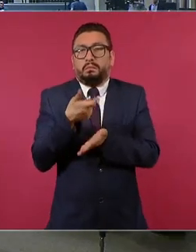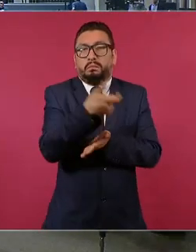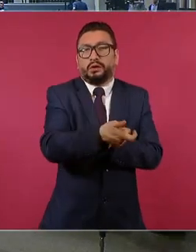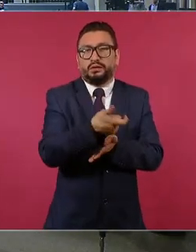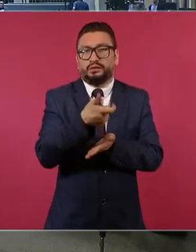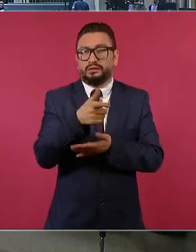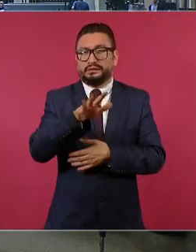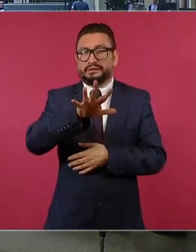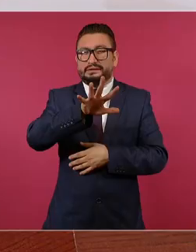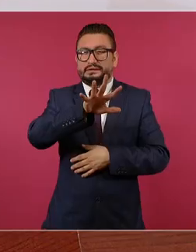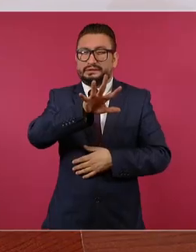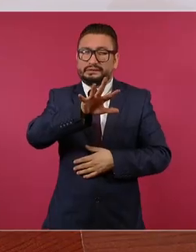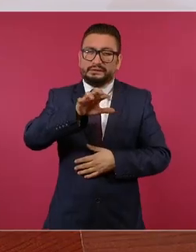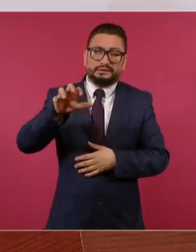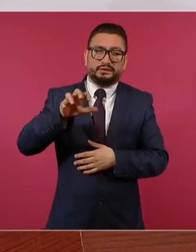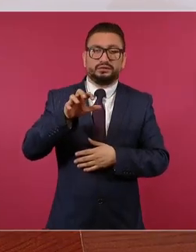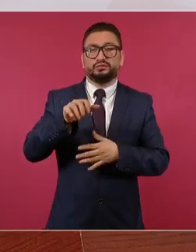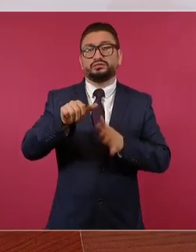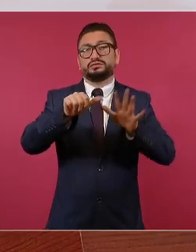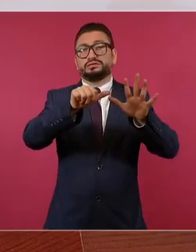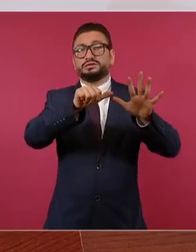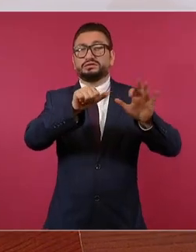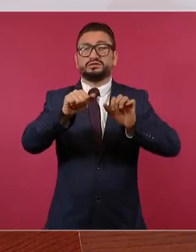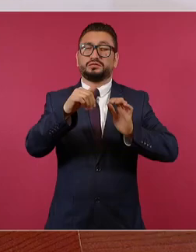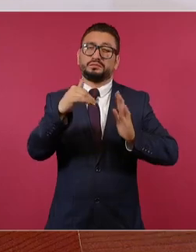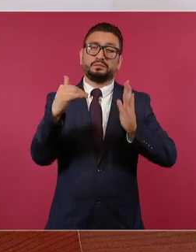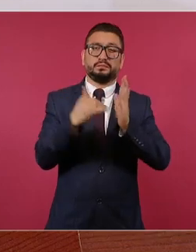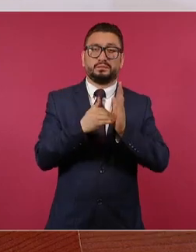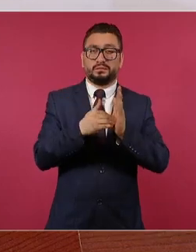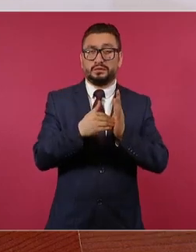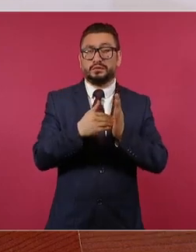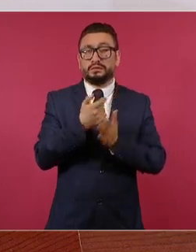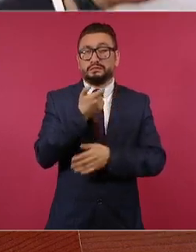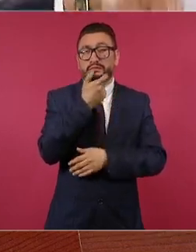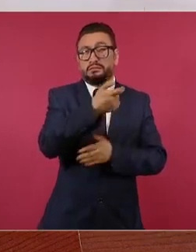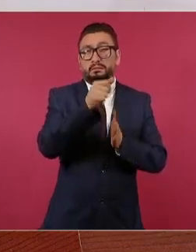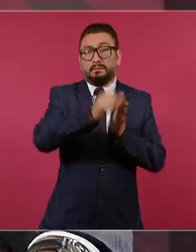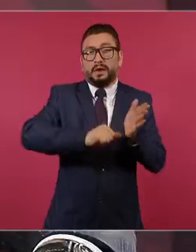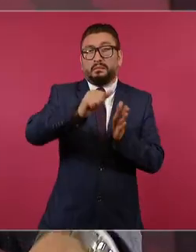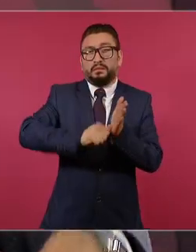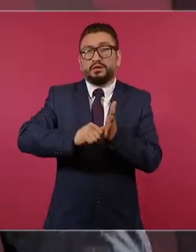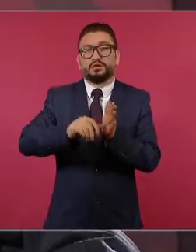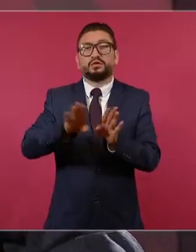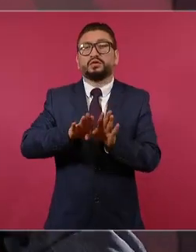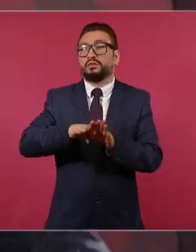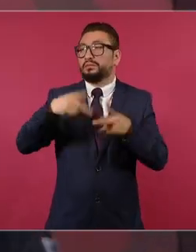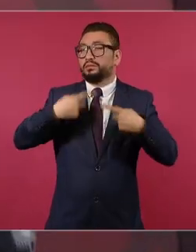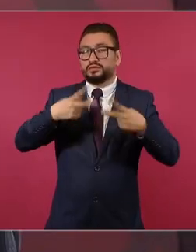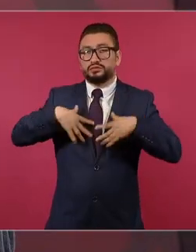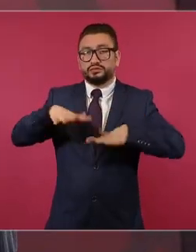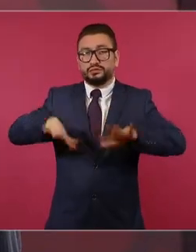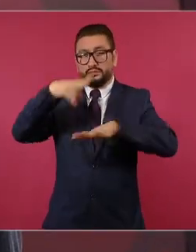500, 600 mil pesos mensuales del dinero del pueblo de México